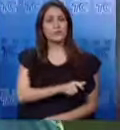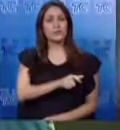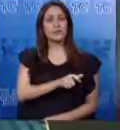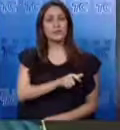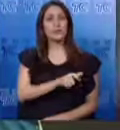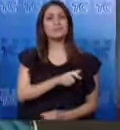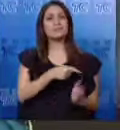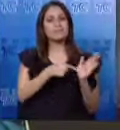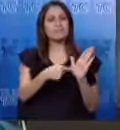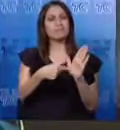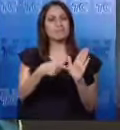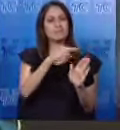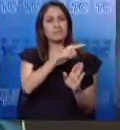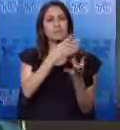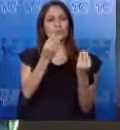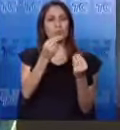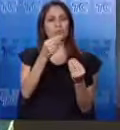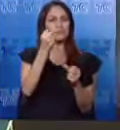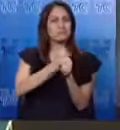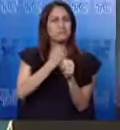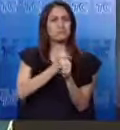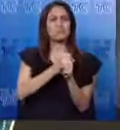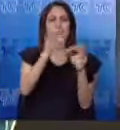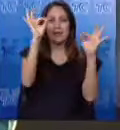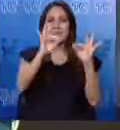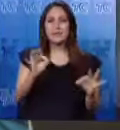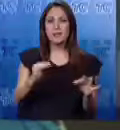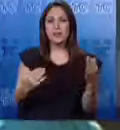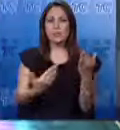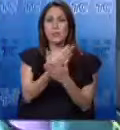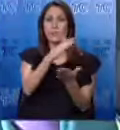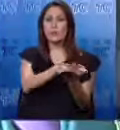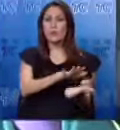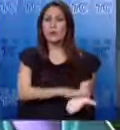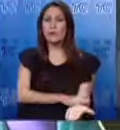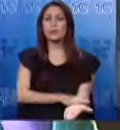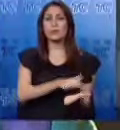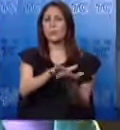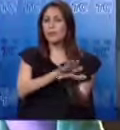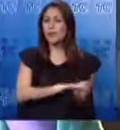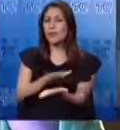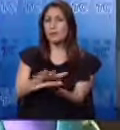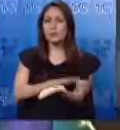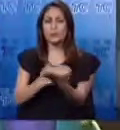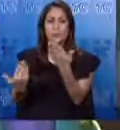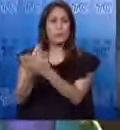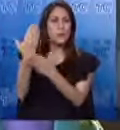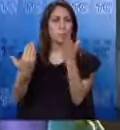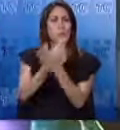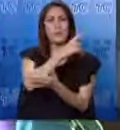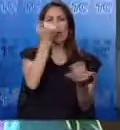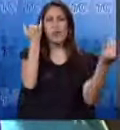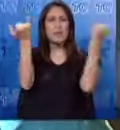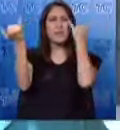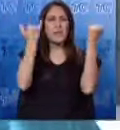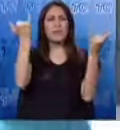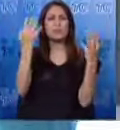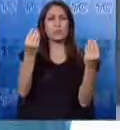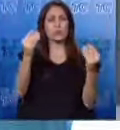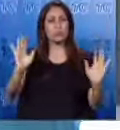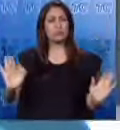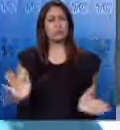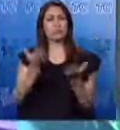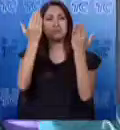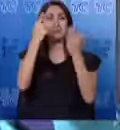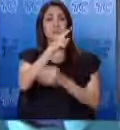el de las centrales hidroeléctricas, el de la energía limpia, el de los proyectos multipropósitos, el que sacó